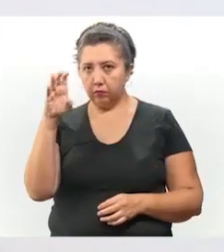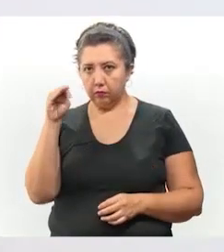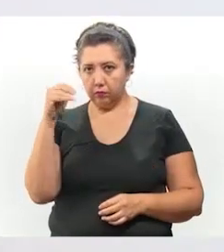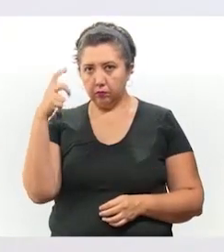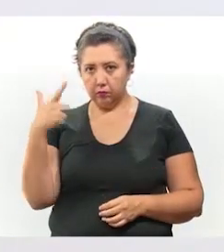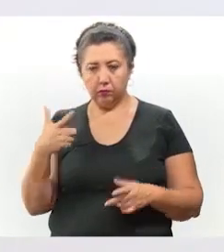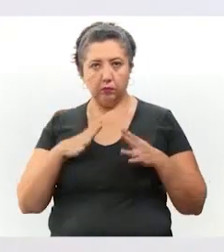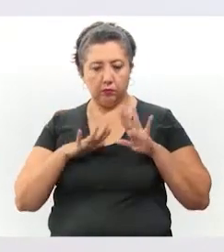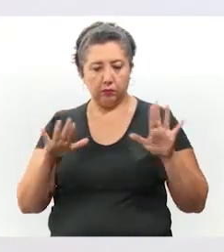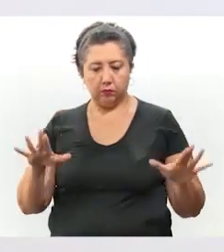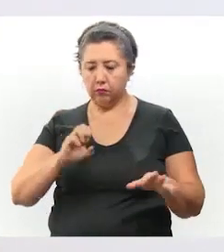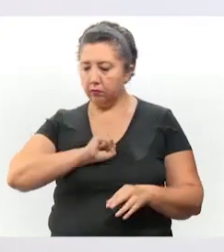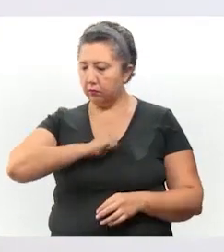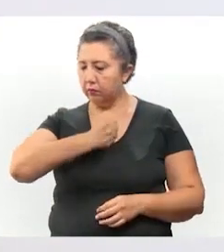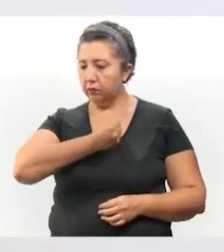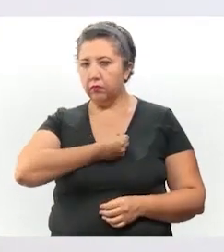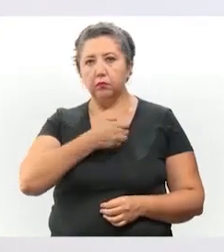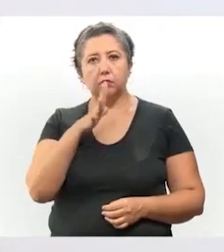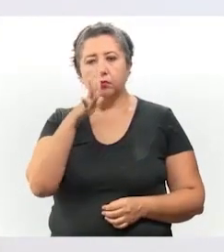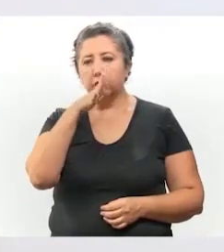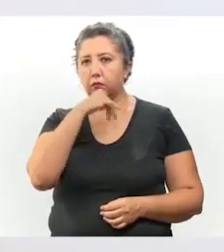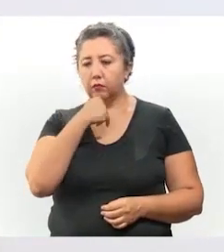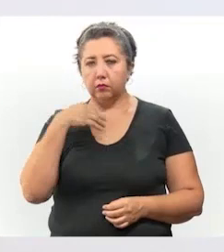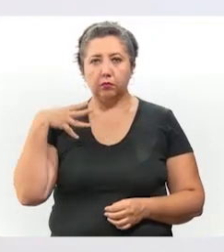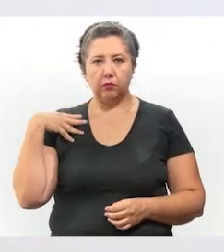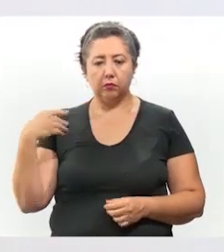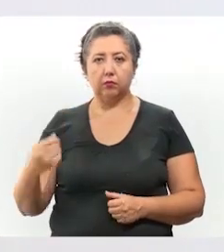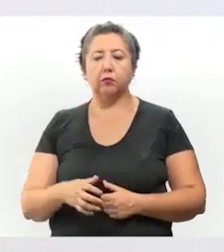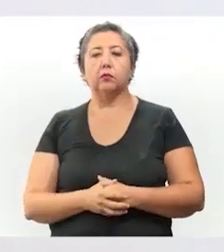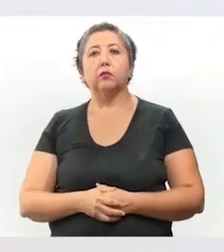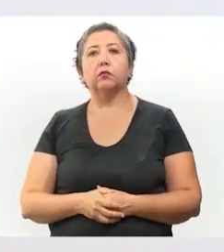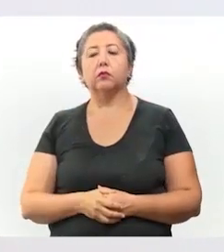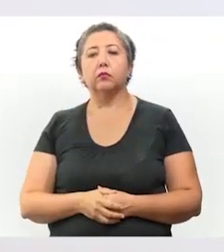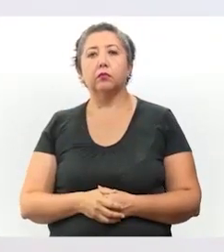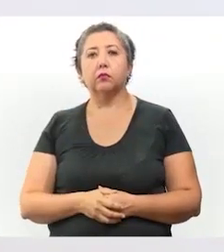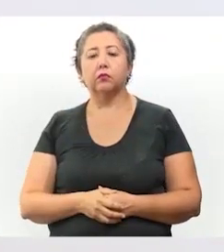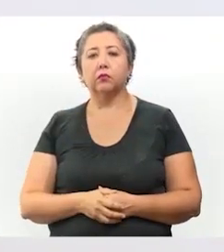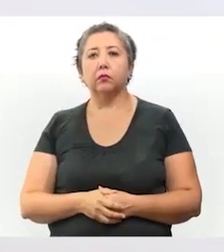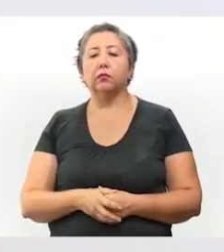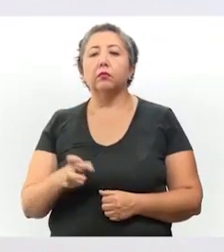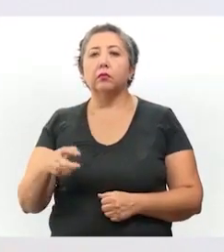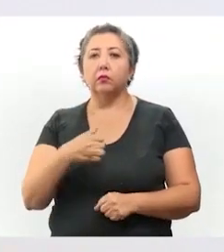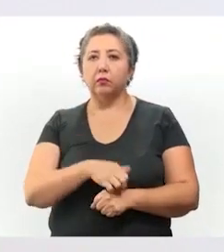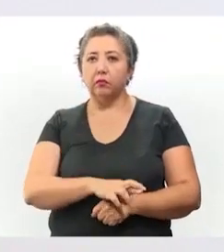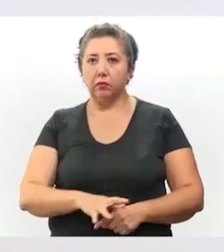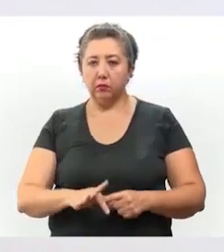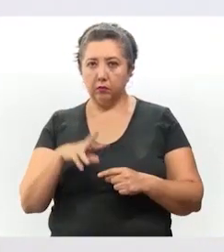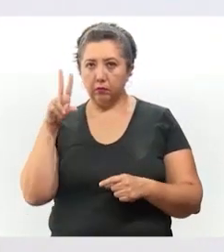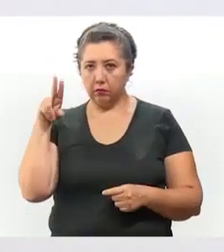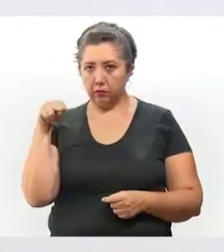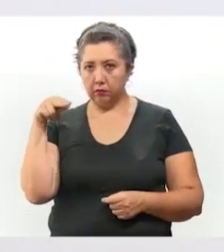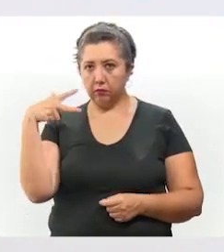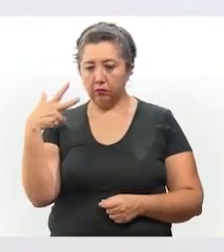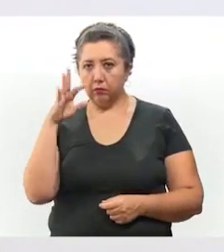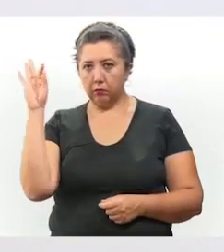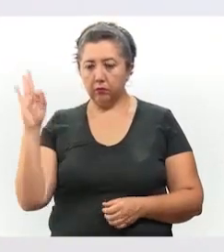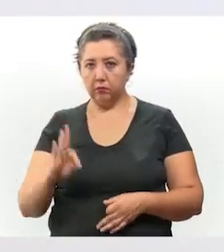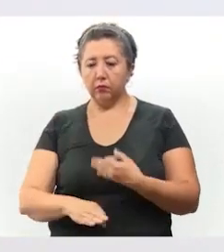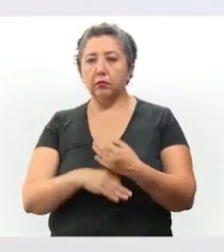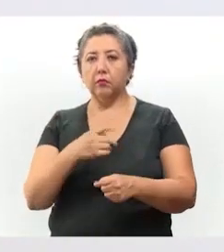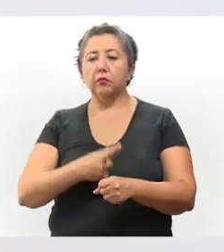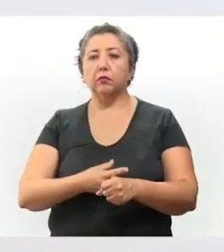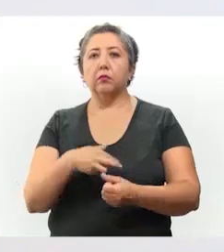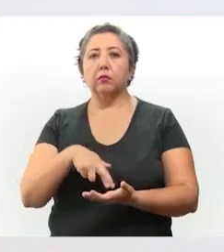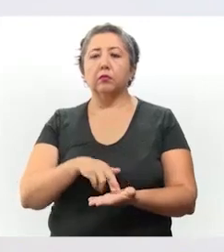64.297 pacientes ya se recuperaron, no presentan síntomas ni pueden contagiar. Esta cifra representa el 88% del total